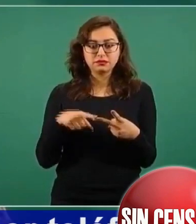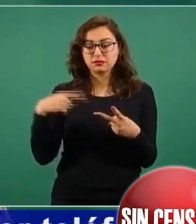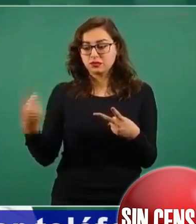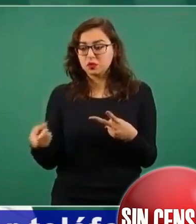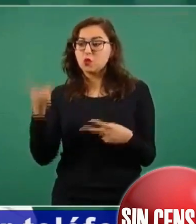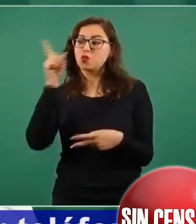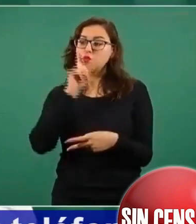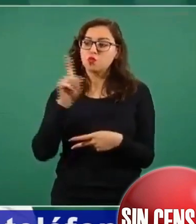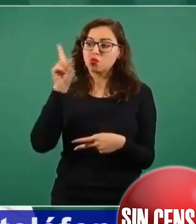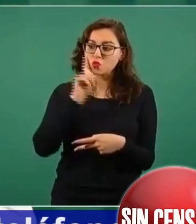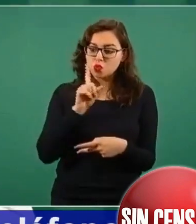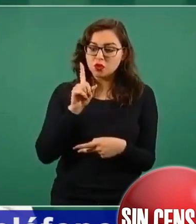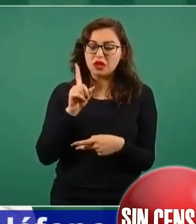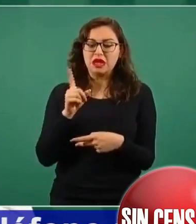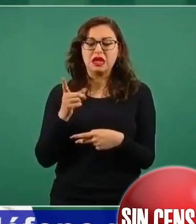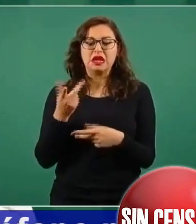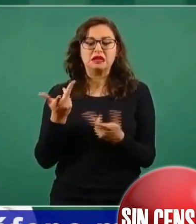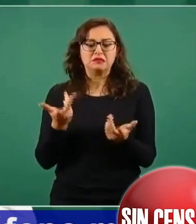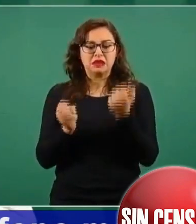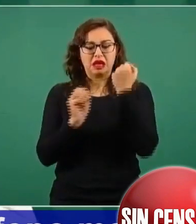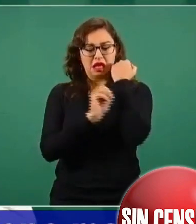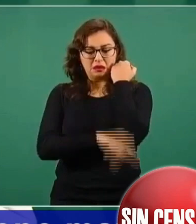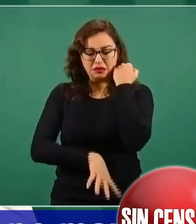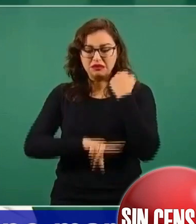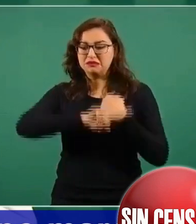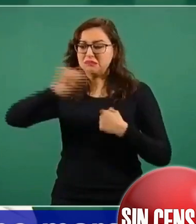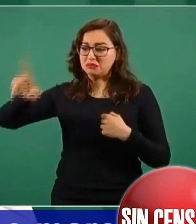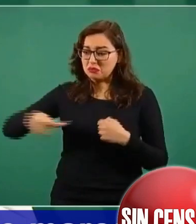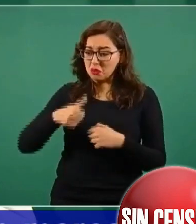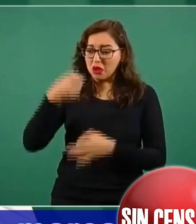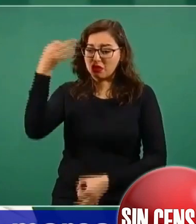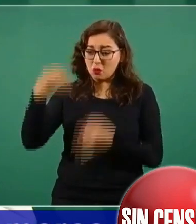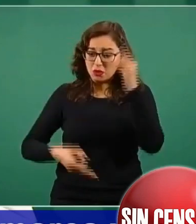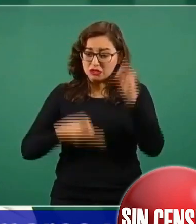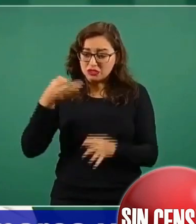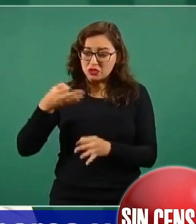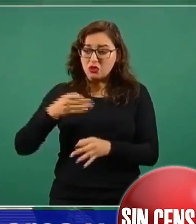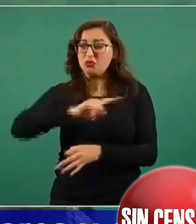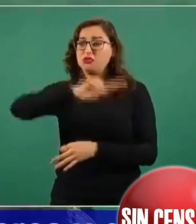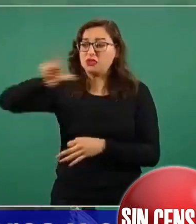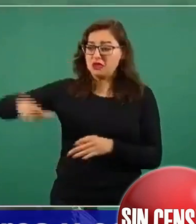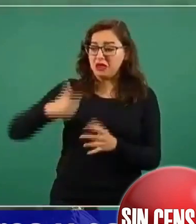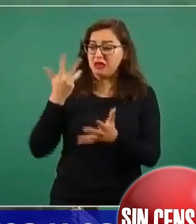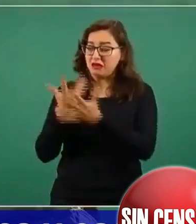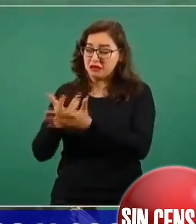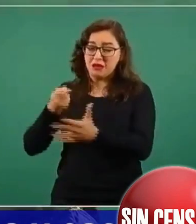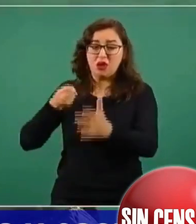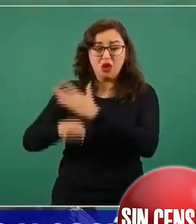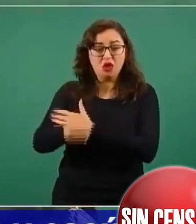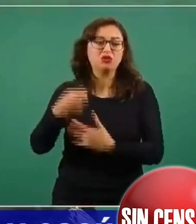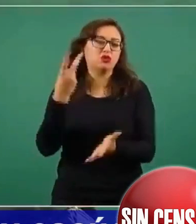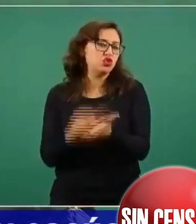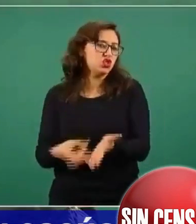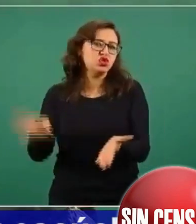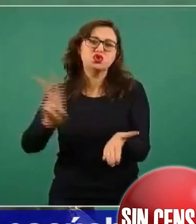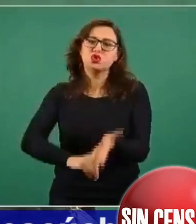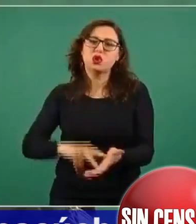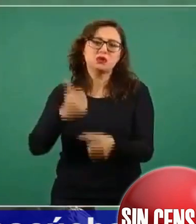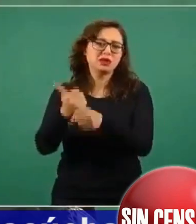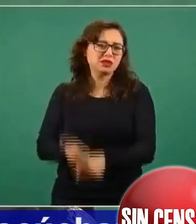penal y finalmente privarla de su libertad por haber,